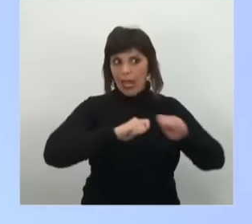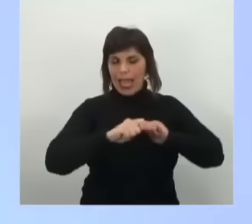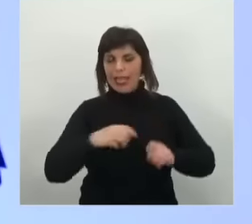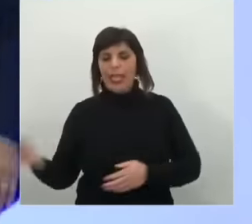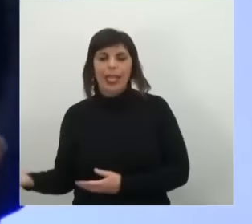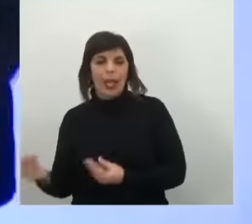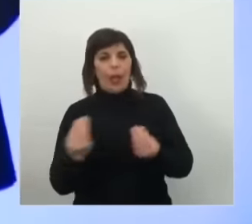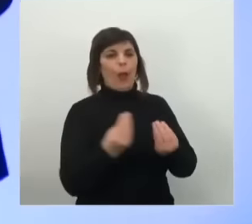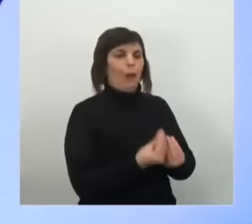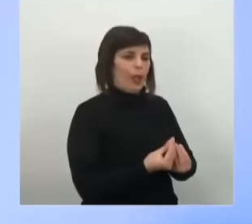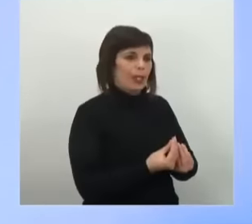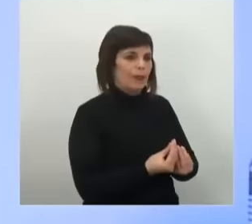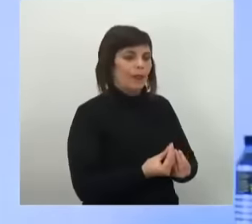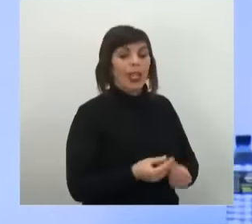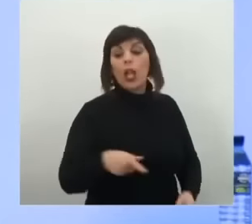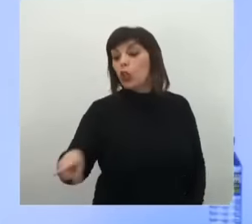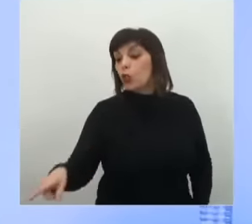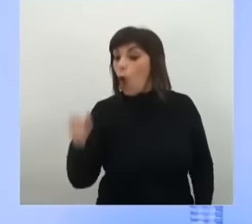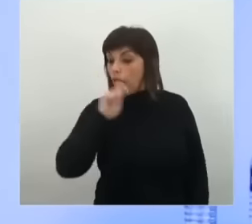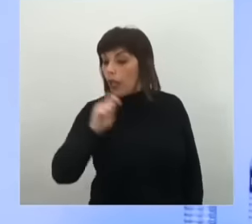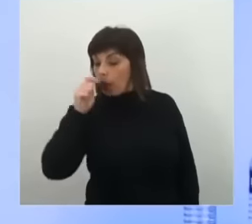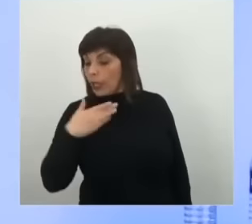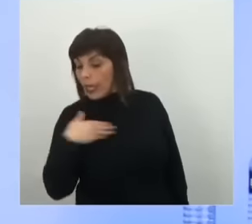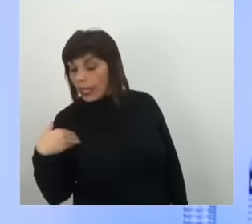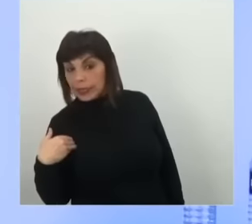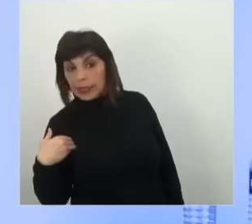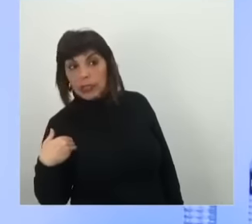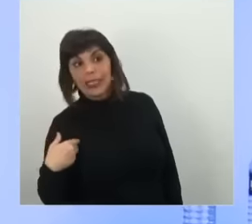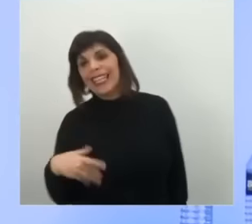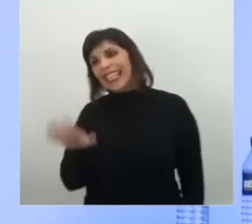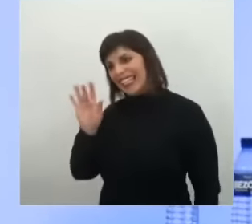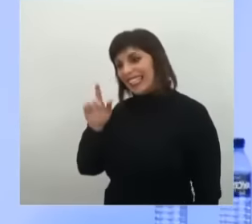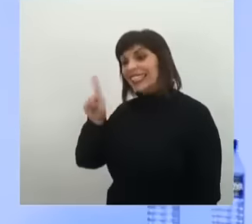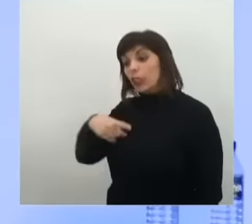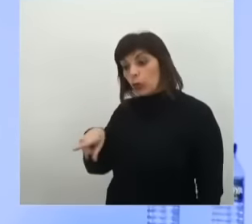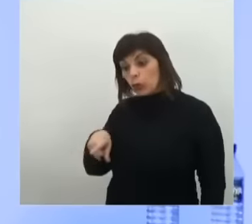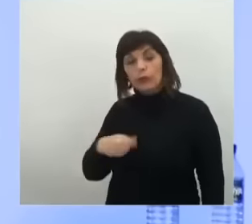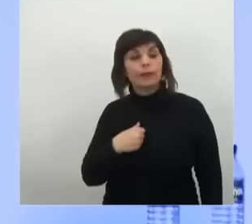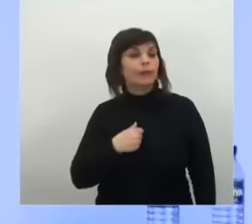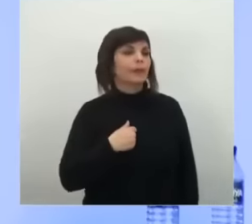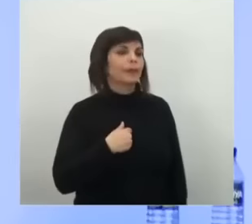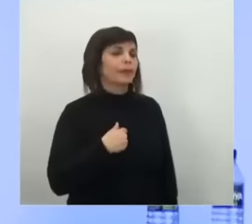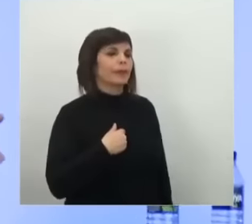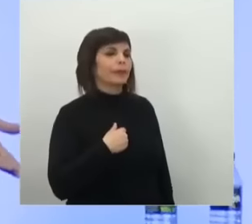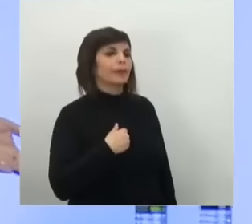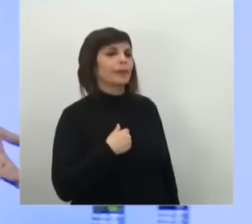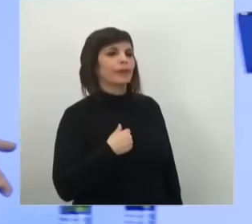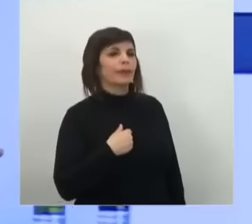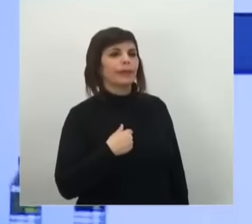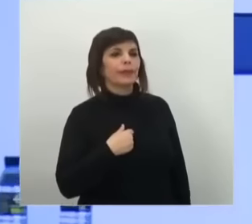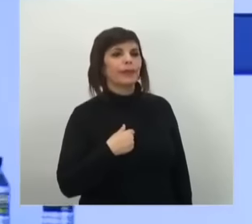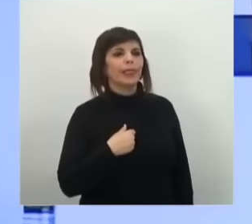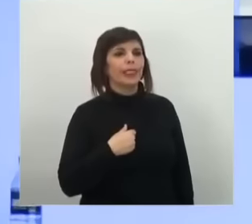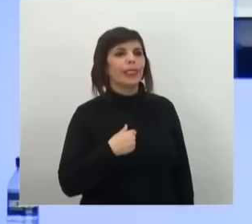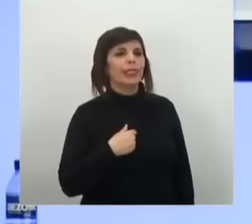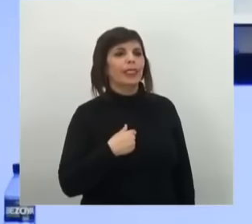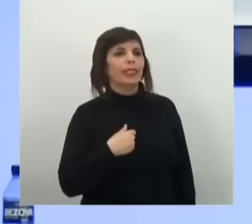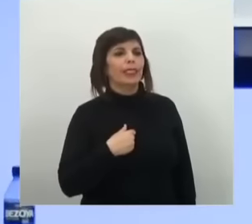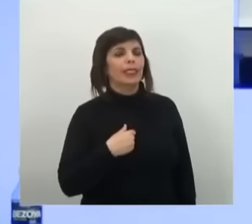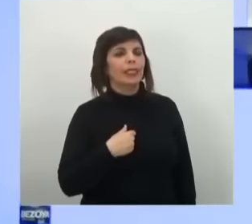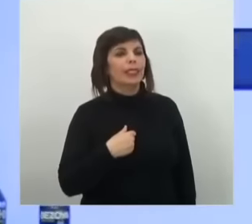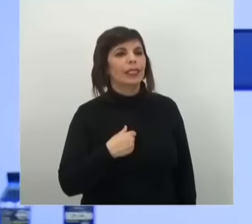frutilla dulce de leche vainilla le pregunta al niño Quién es un helado sí o no toca después de decir cuál es el sabor no